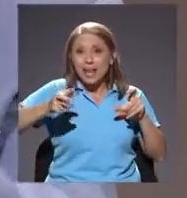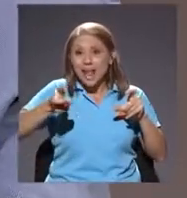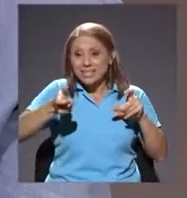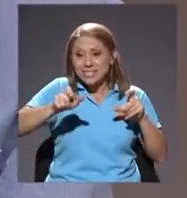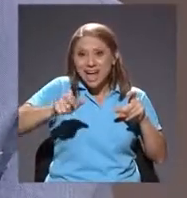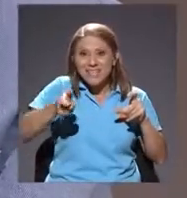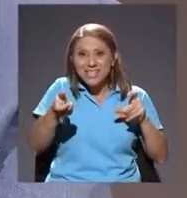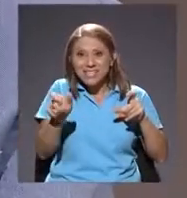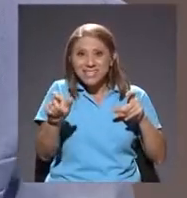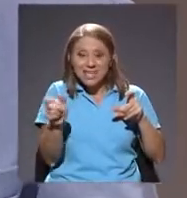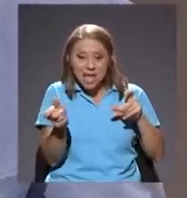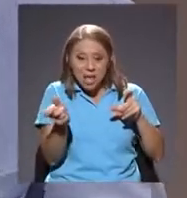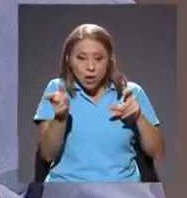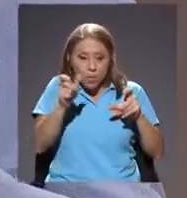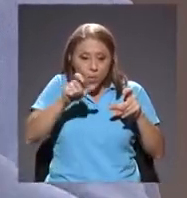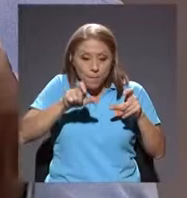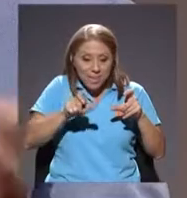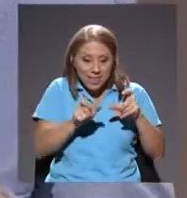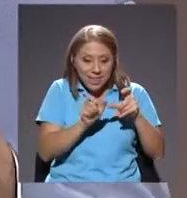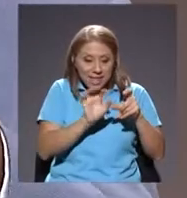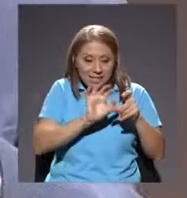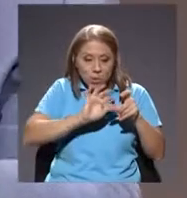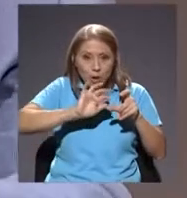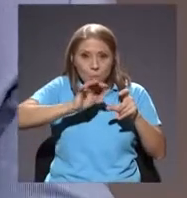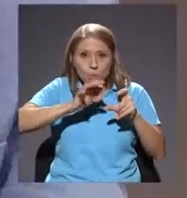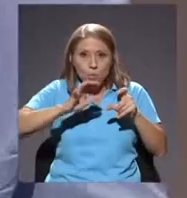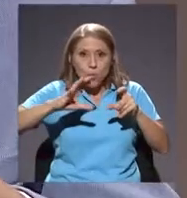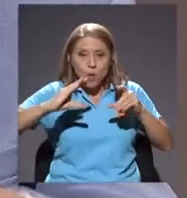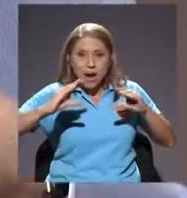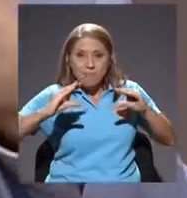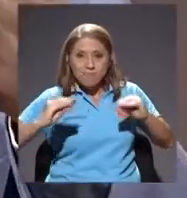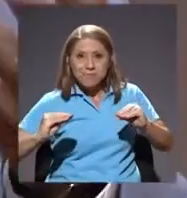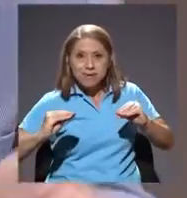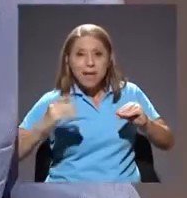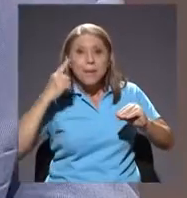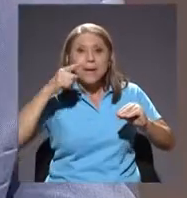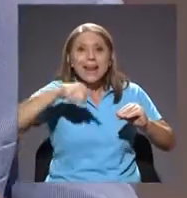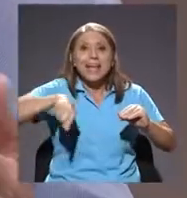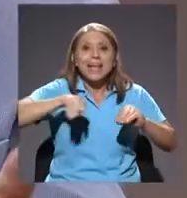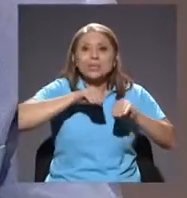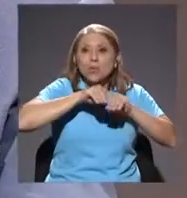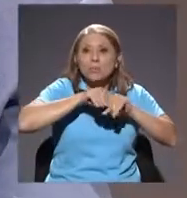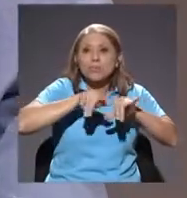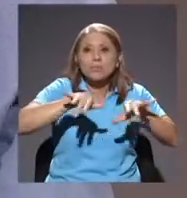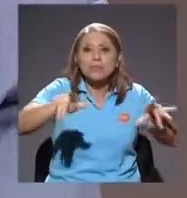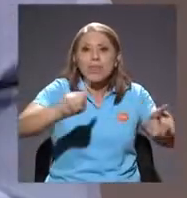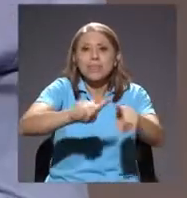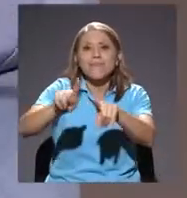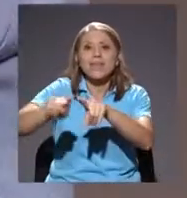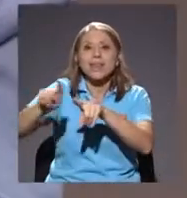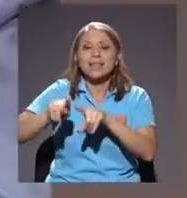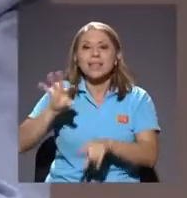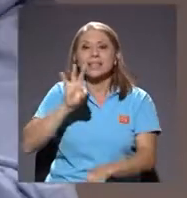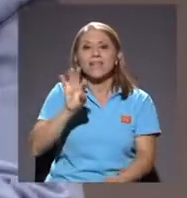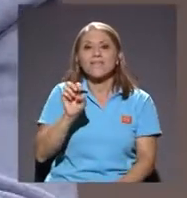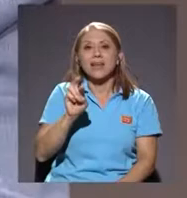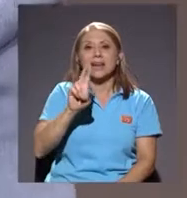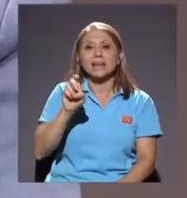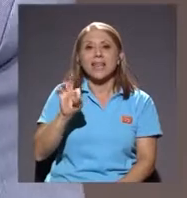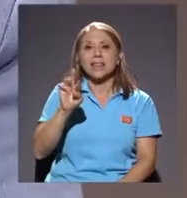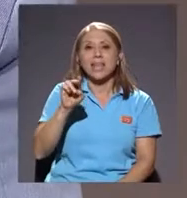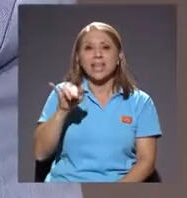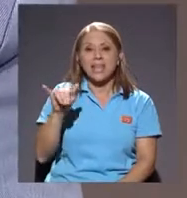durman metidas en una burbuja y selladas para que fueran a las diferentes ferreterías del país bueno ese tipo